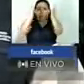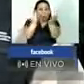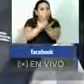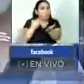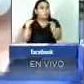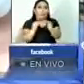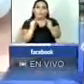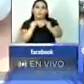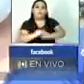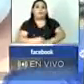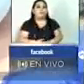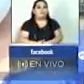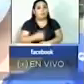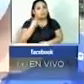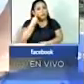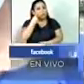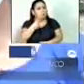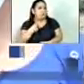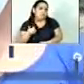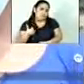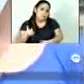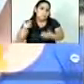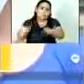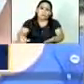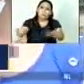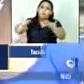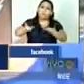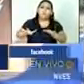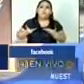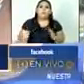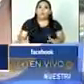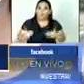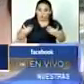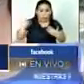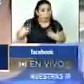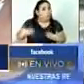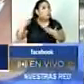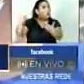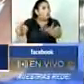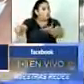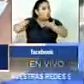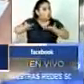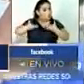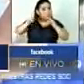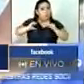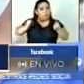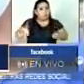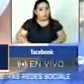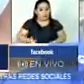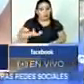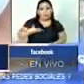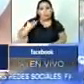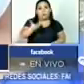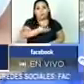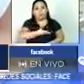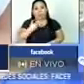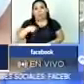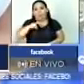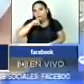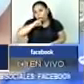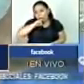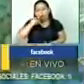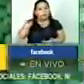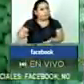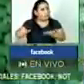-19. Pues fíjese de que a mí me benefician porque es una gran ayuda que está dando el gobierno y a nosotros, o sea, como pobres, los